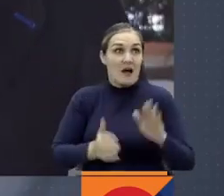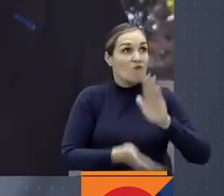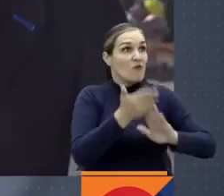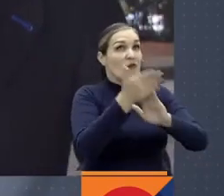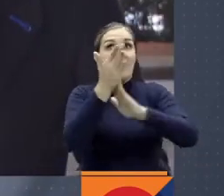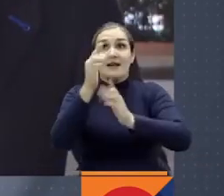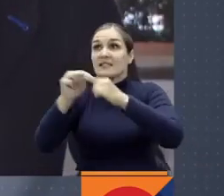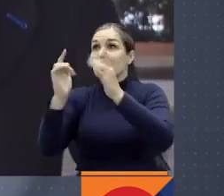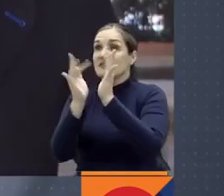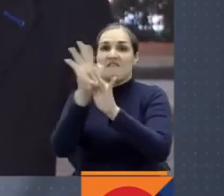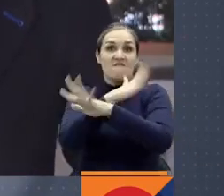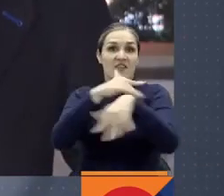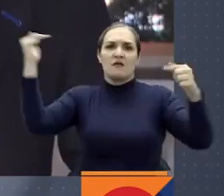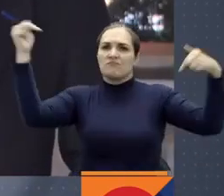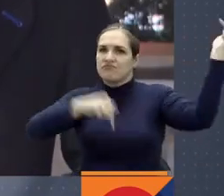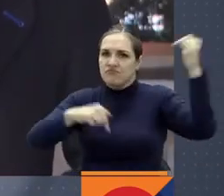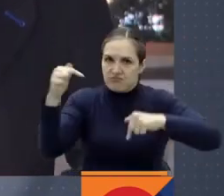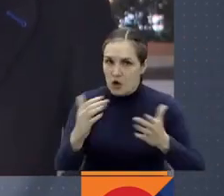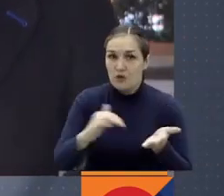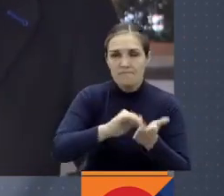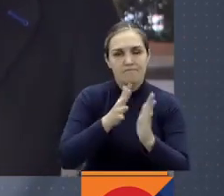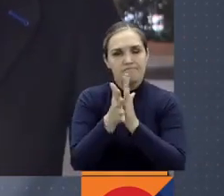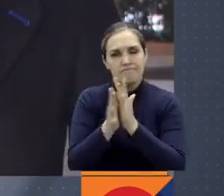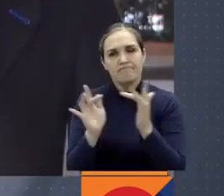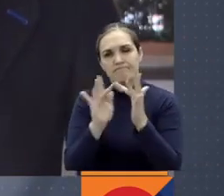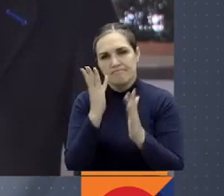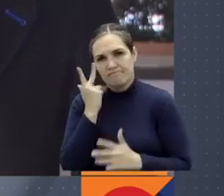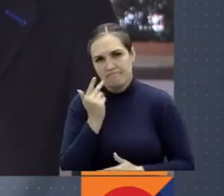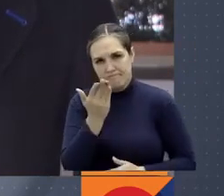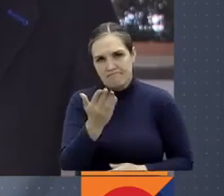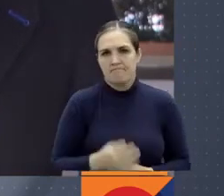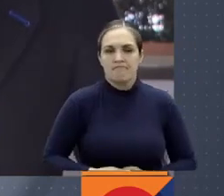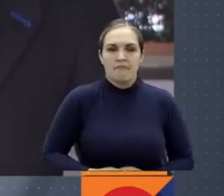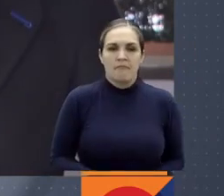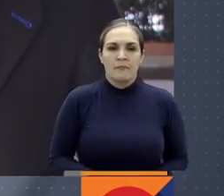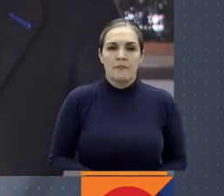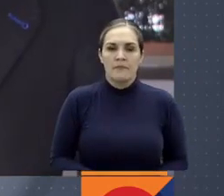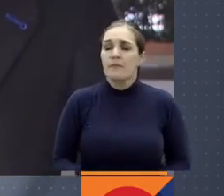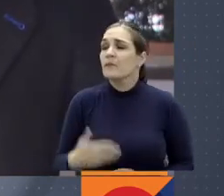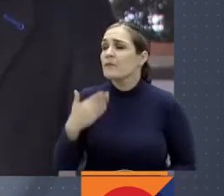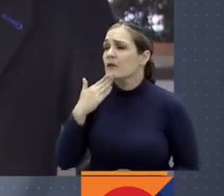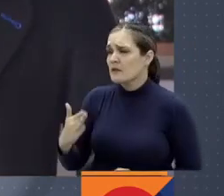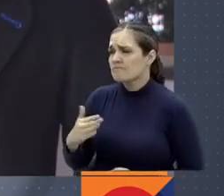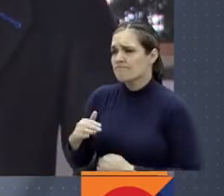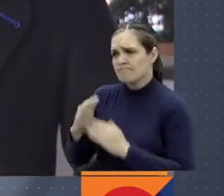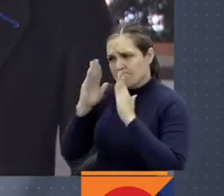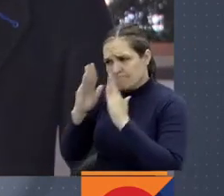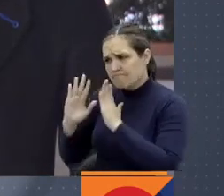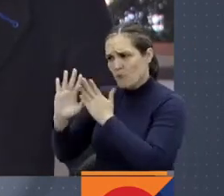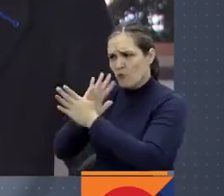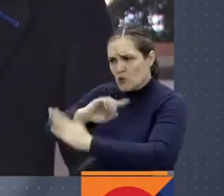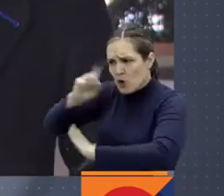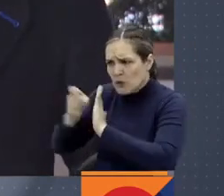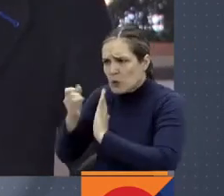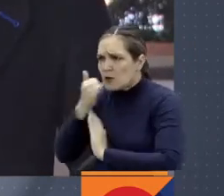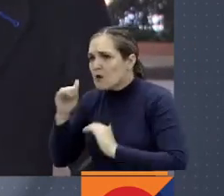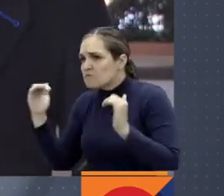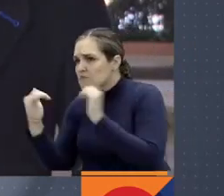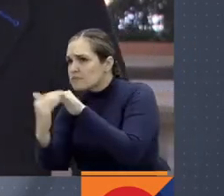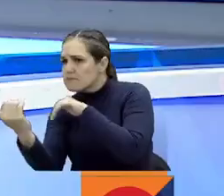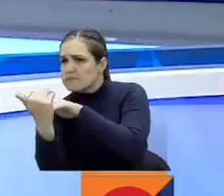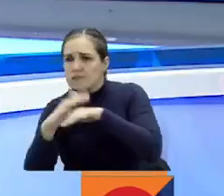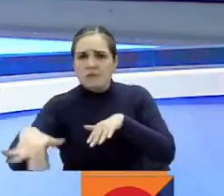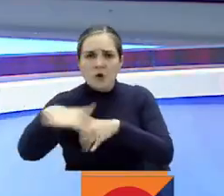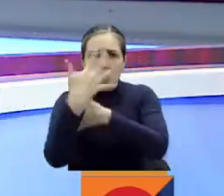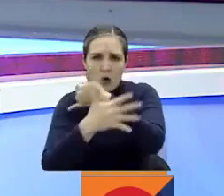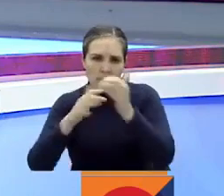el centro de la capital colombiana. Edwin Suárez, RTVC Noticias, conectados 24/7. Gracias, Edwin. Seguimos atentos a todo lo que pasa en las carreteras de nuestro país.